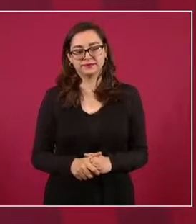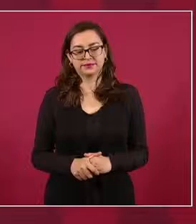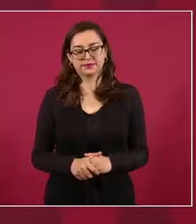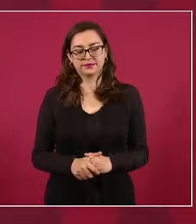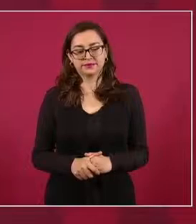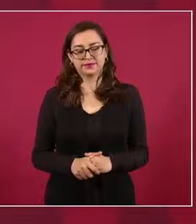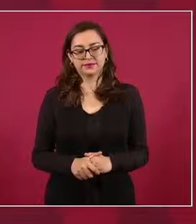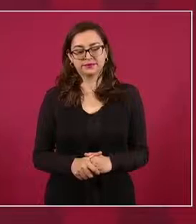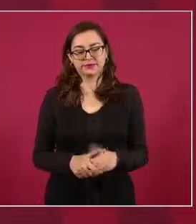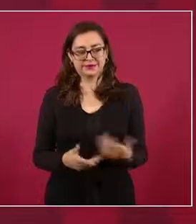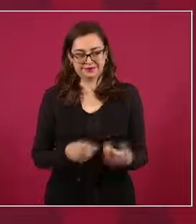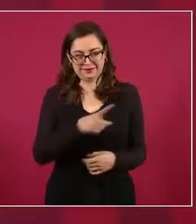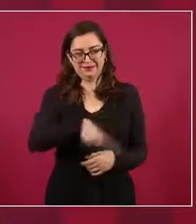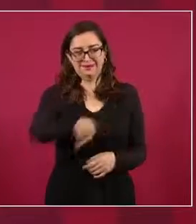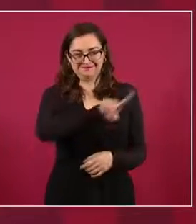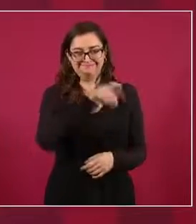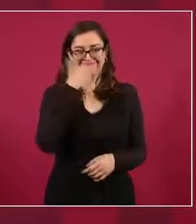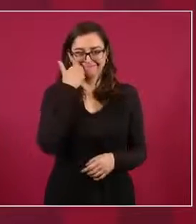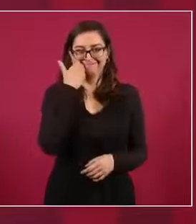El asesor